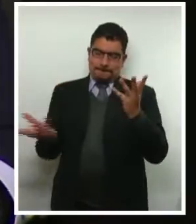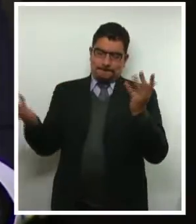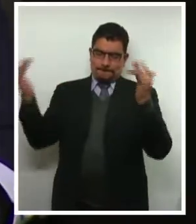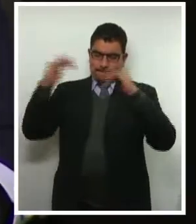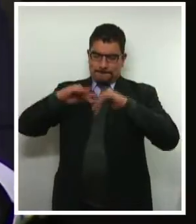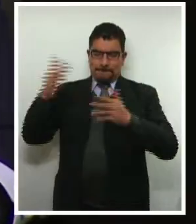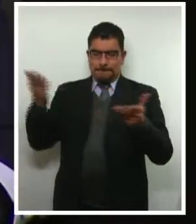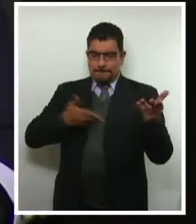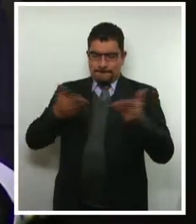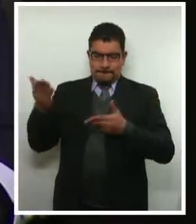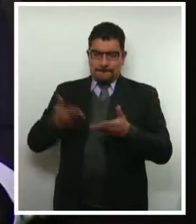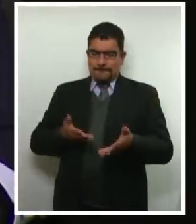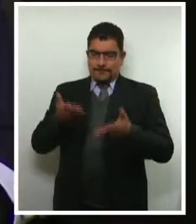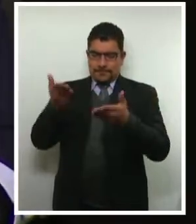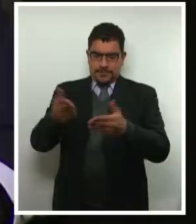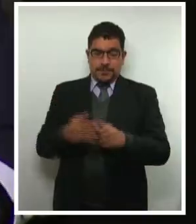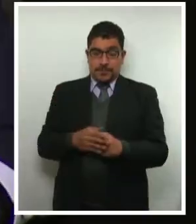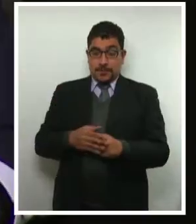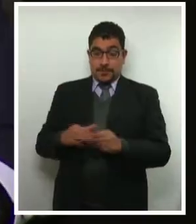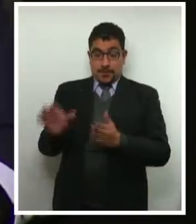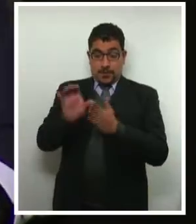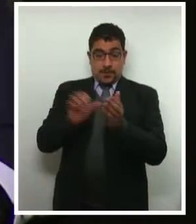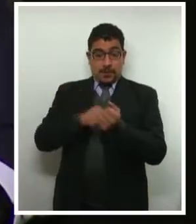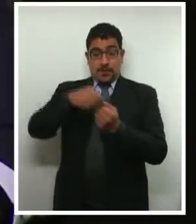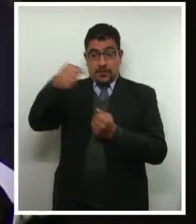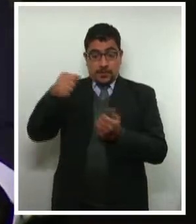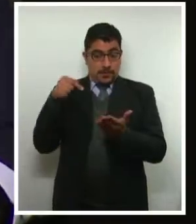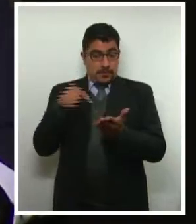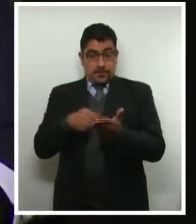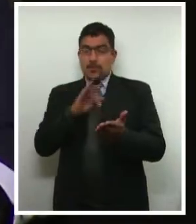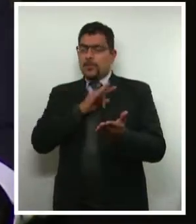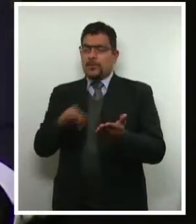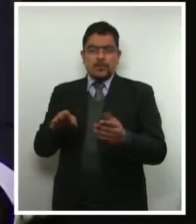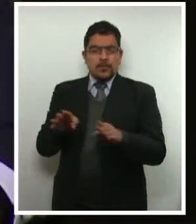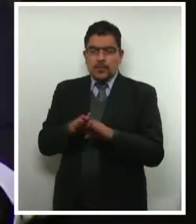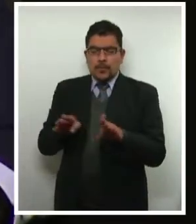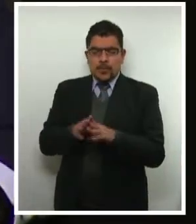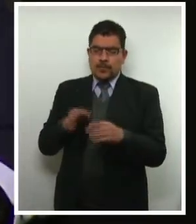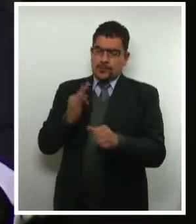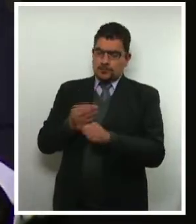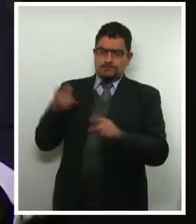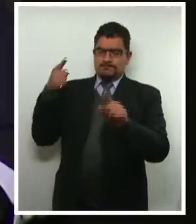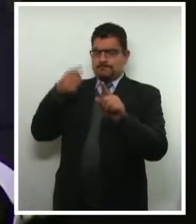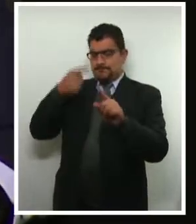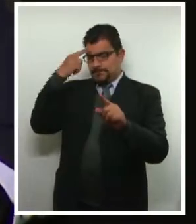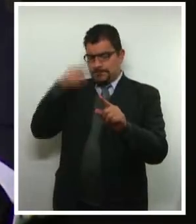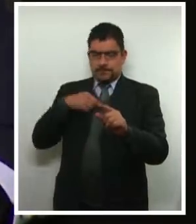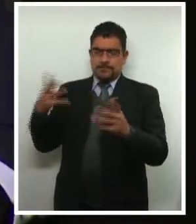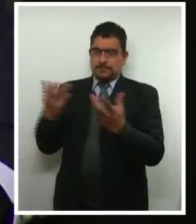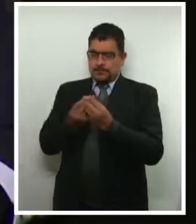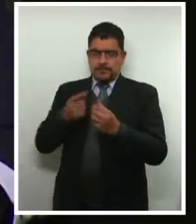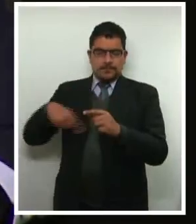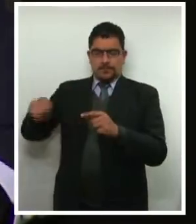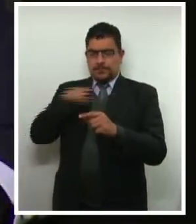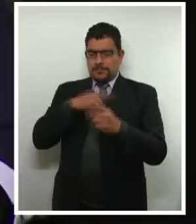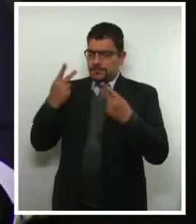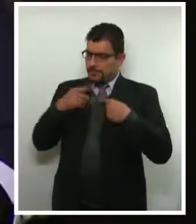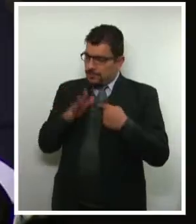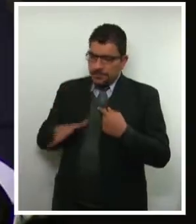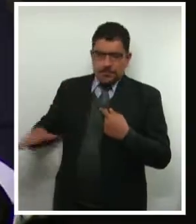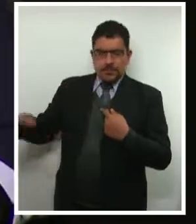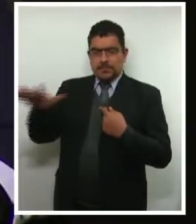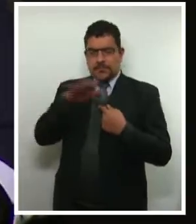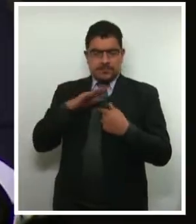continentes. Esta Constitución es posible merced a la organización cívica y autónoma de sus